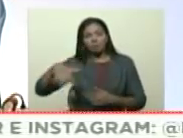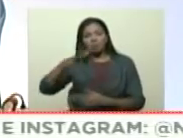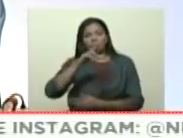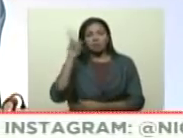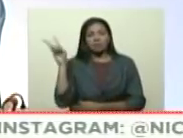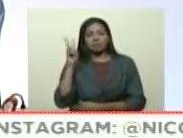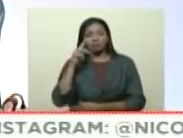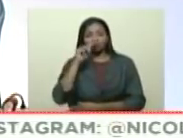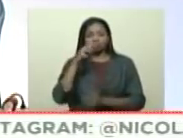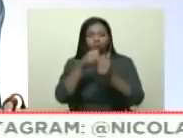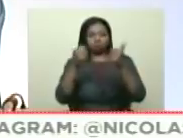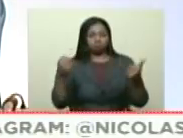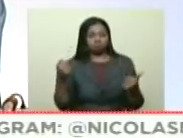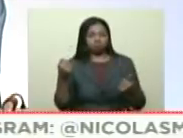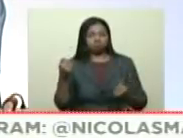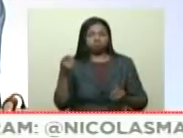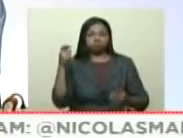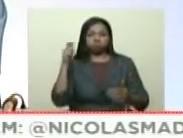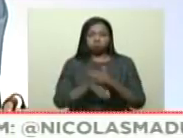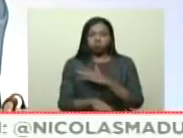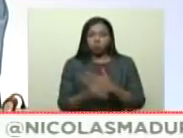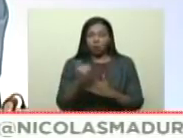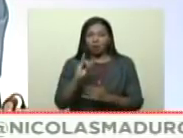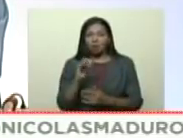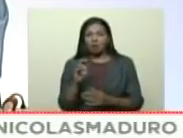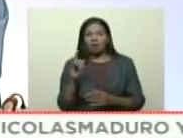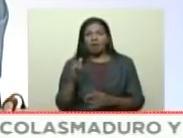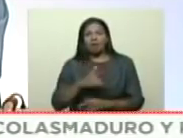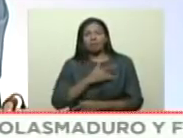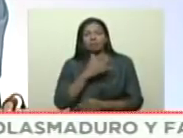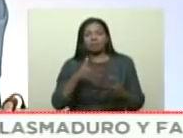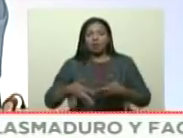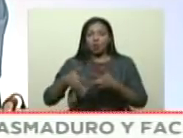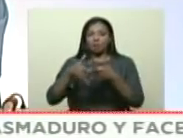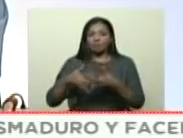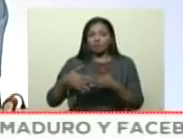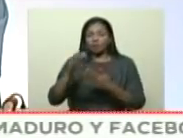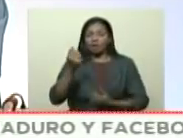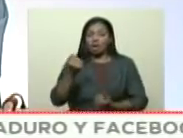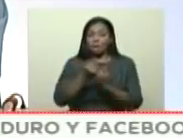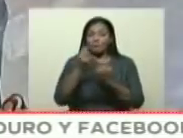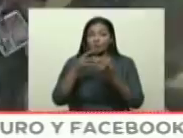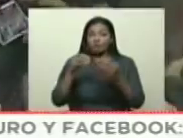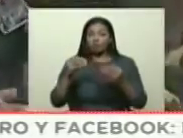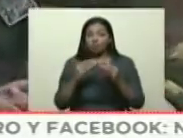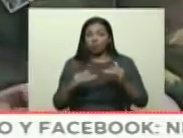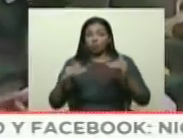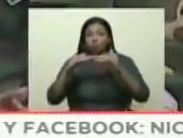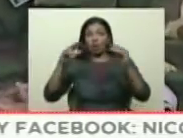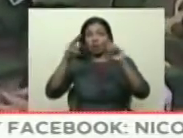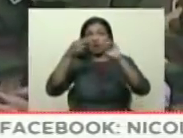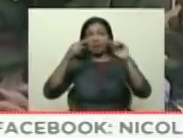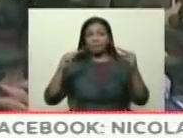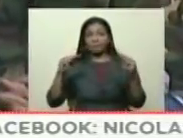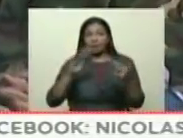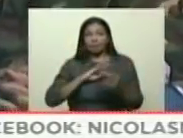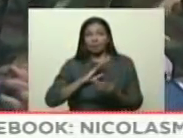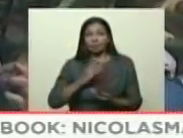frente al bloqueo imperialista estadounidense. Y en apoyo a la paz y a la estabilidad de Venezuela.